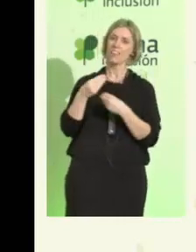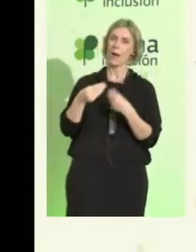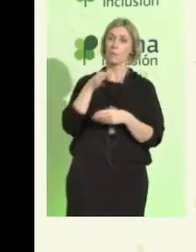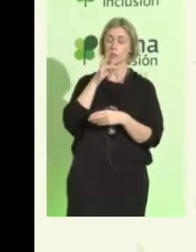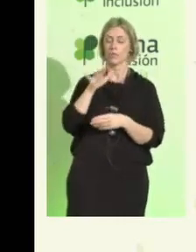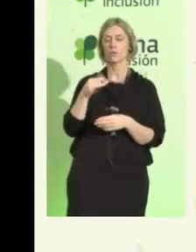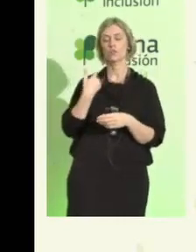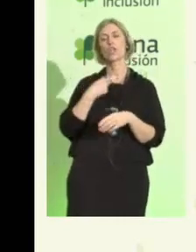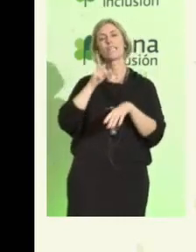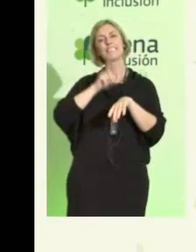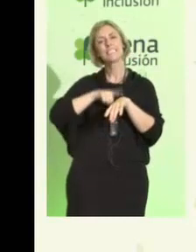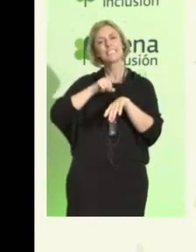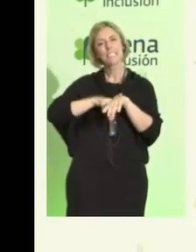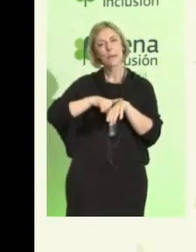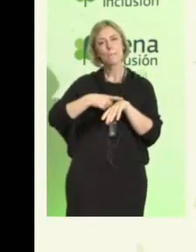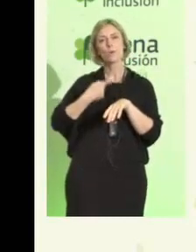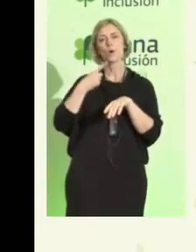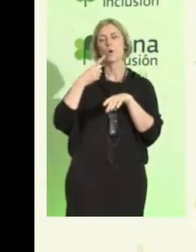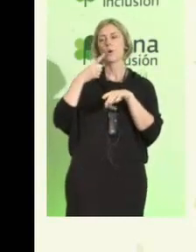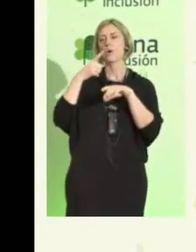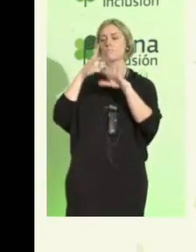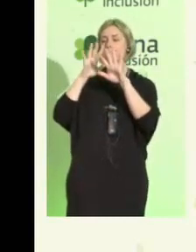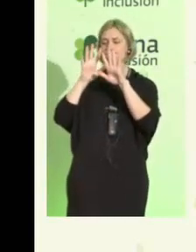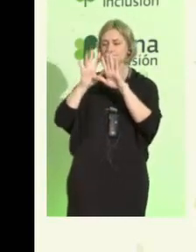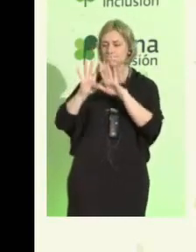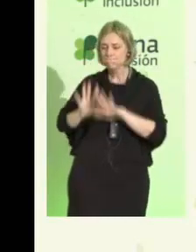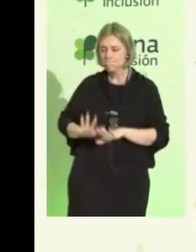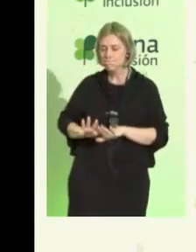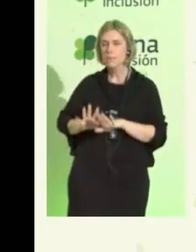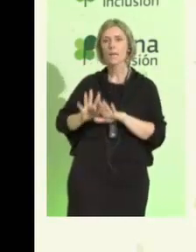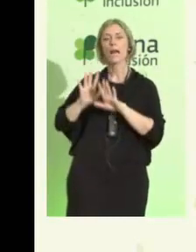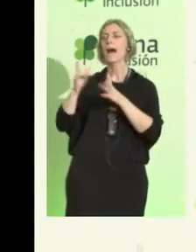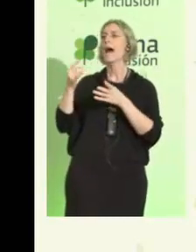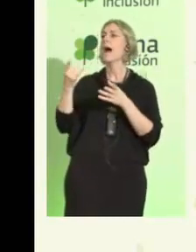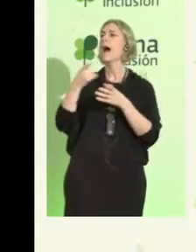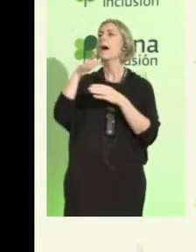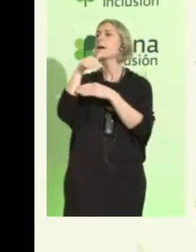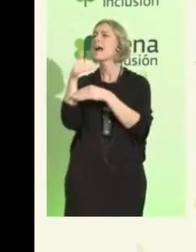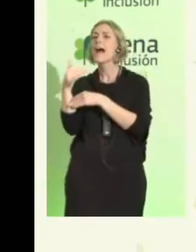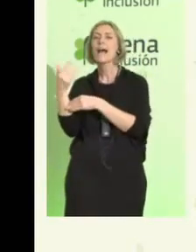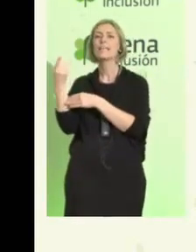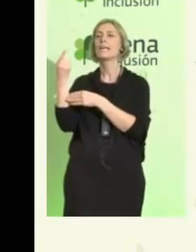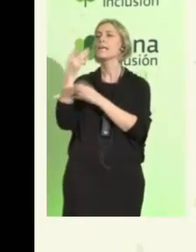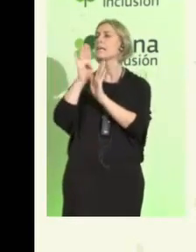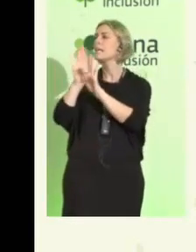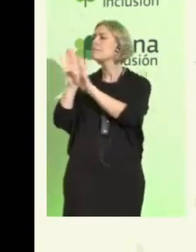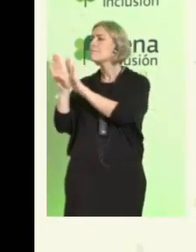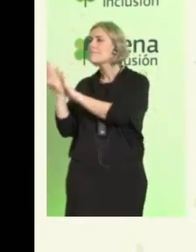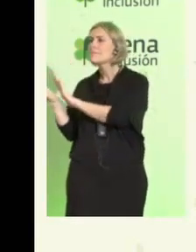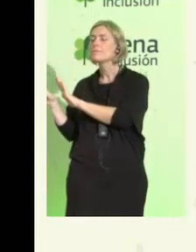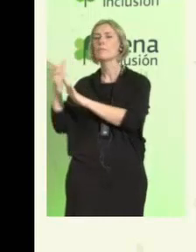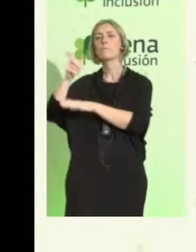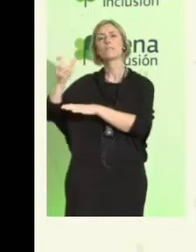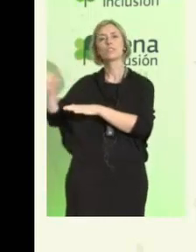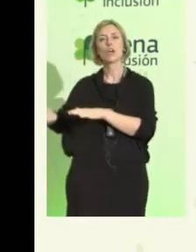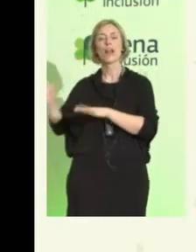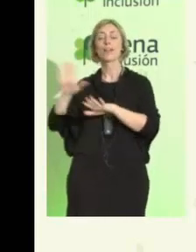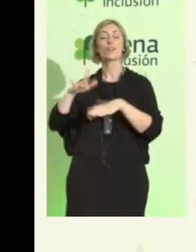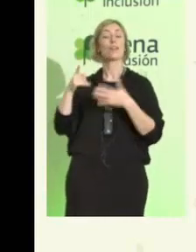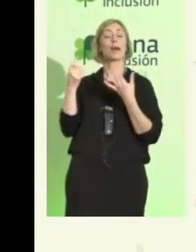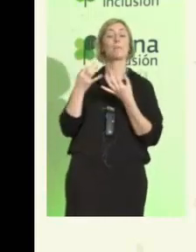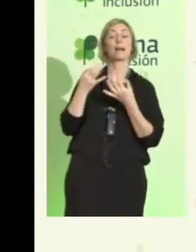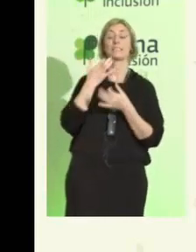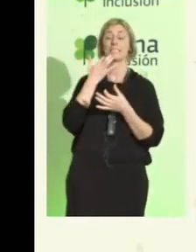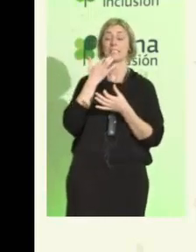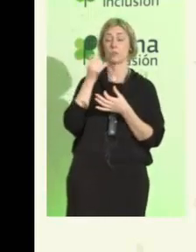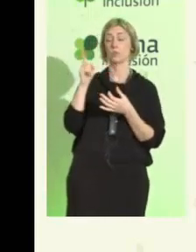suficiente a saber quién vivía en aquella calle. Y lo que pasa es que cuando quieres a los hijos de alguien, todos te quieren.